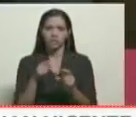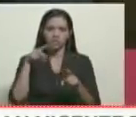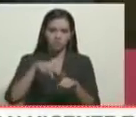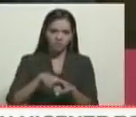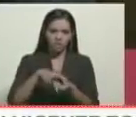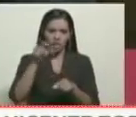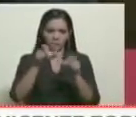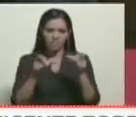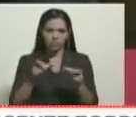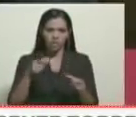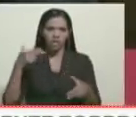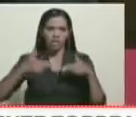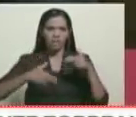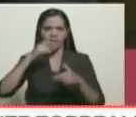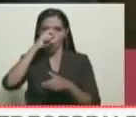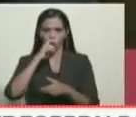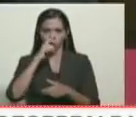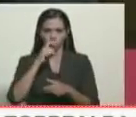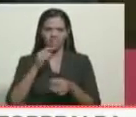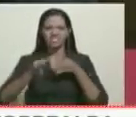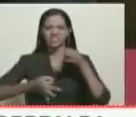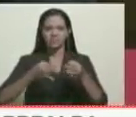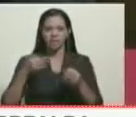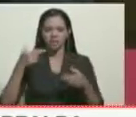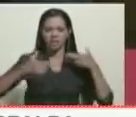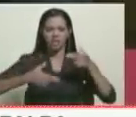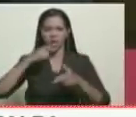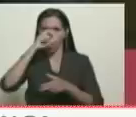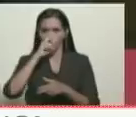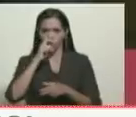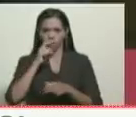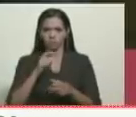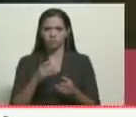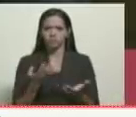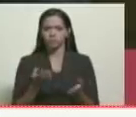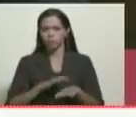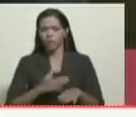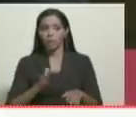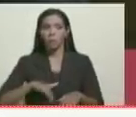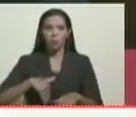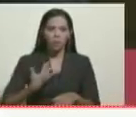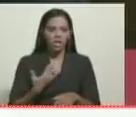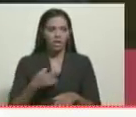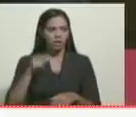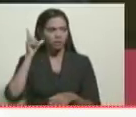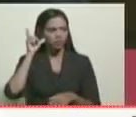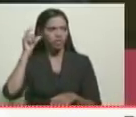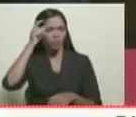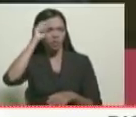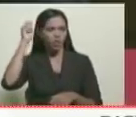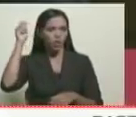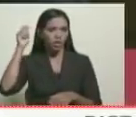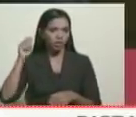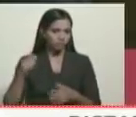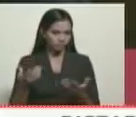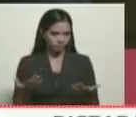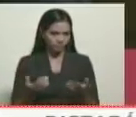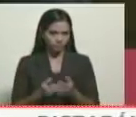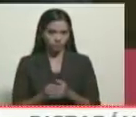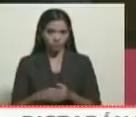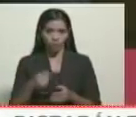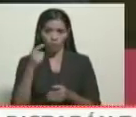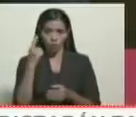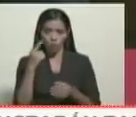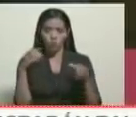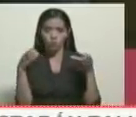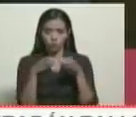explicar lo que es un crimen de odio, porque eso pudiera sonar una metáfora. Un grupo de trabajo